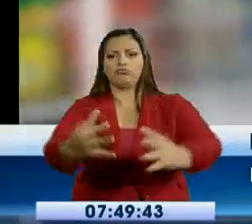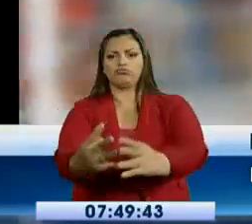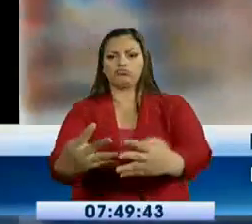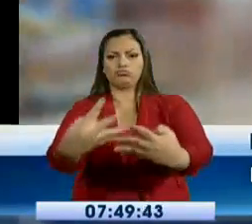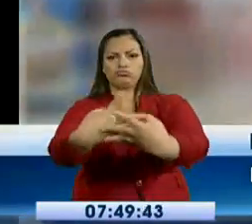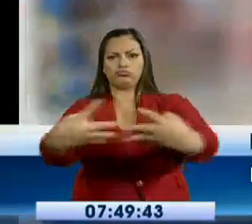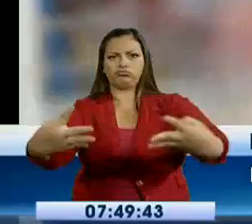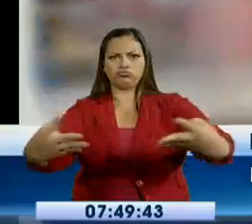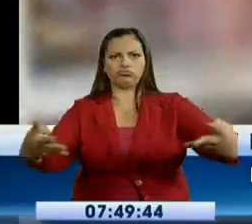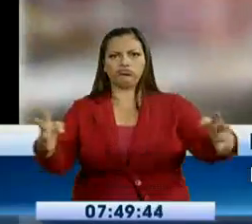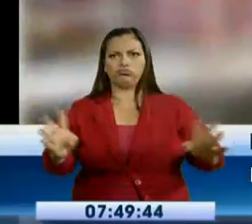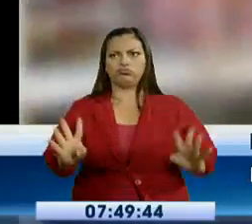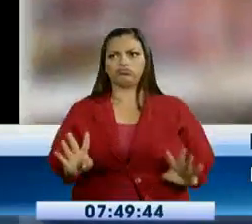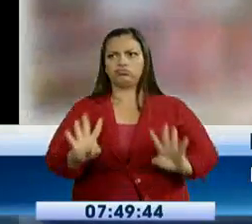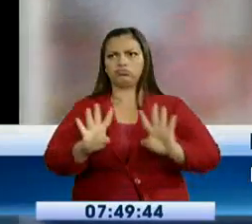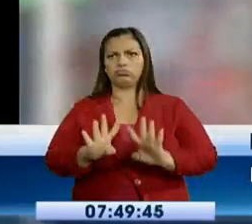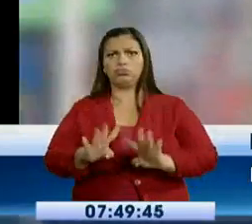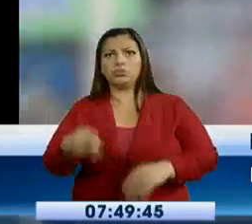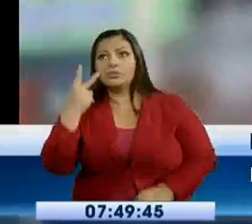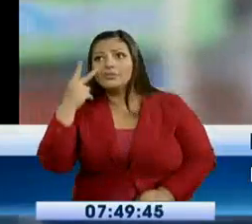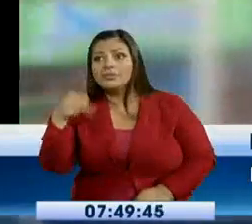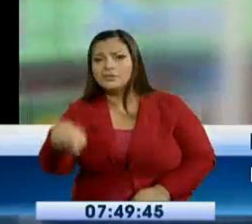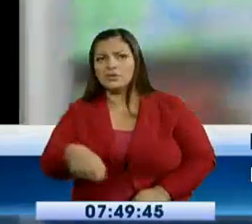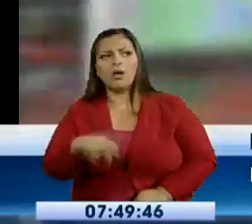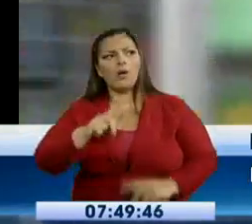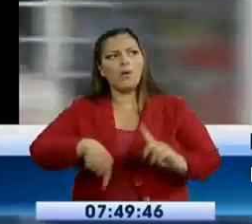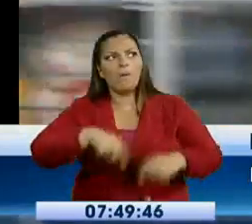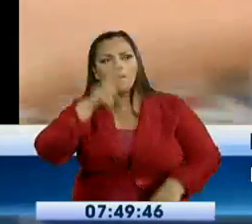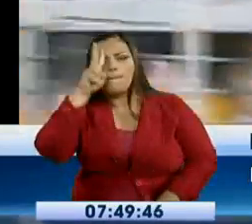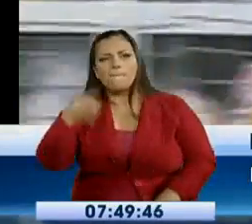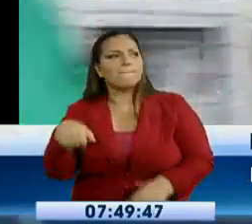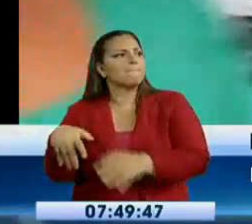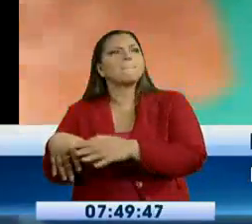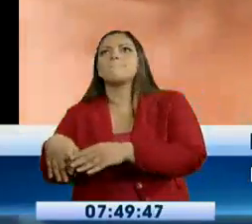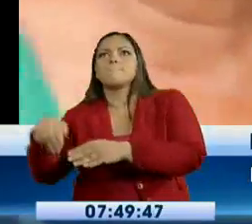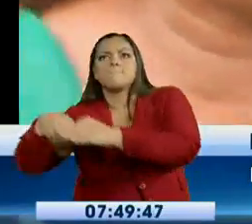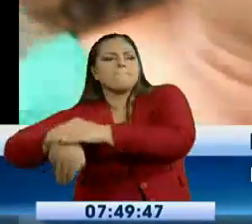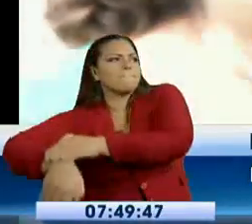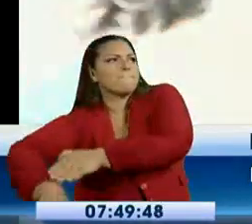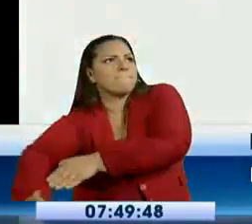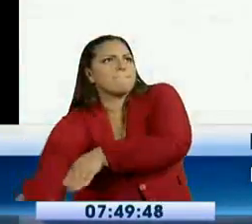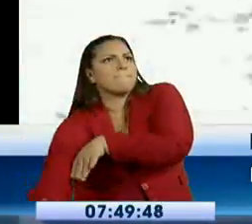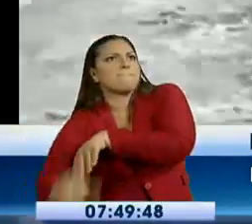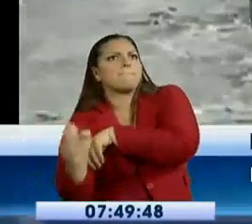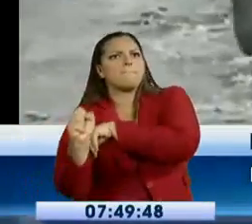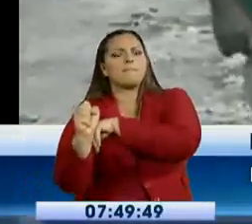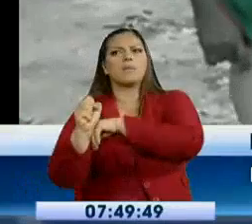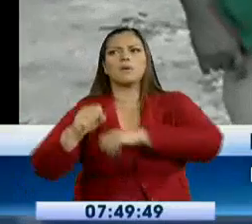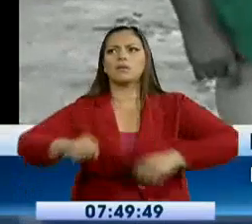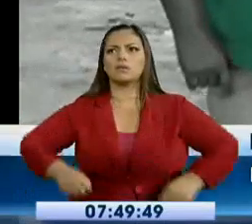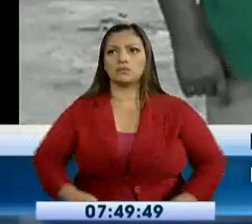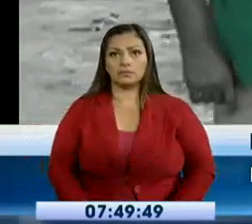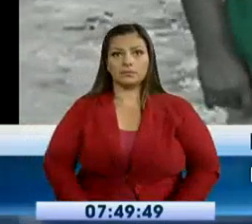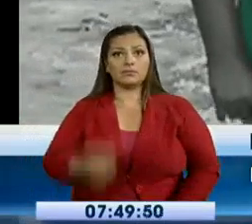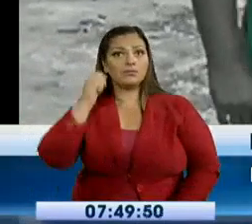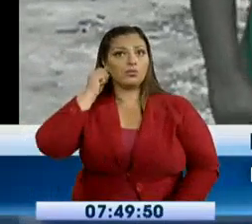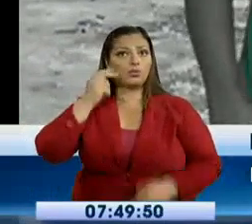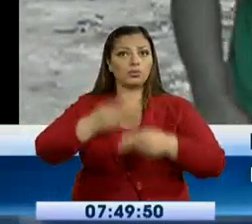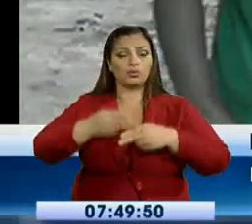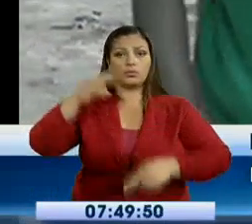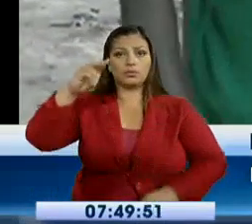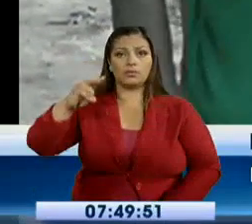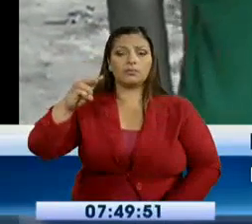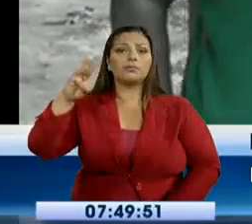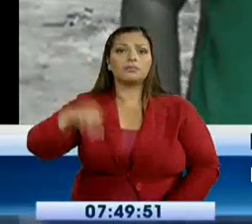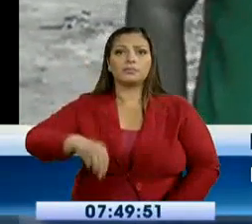a mi mami. Del lado de allá metían cañas y se le llevaban los peluchitos, todo. Doña Melba Ávila tiene más de